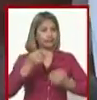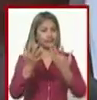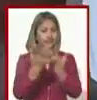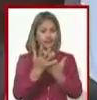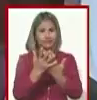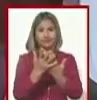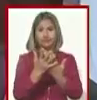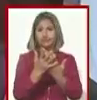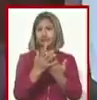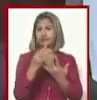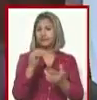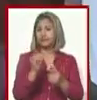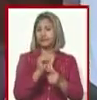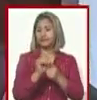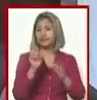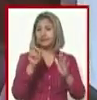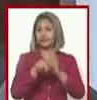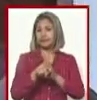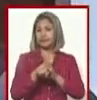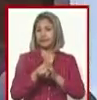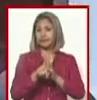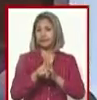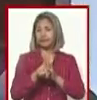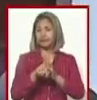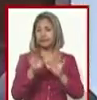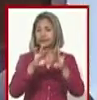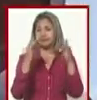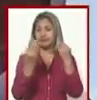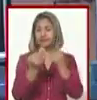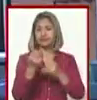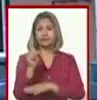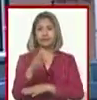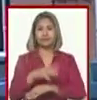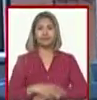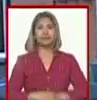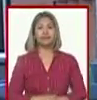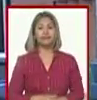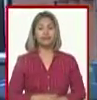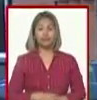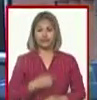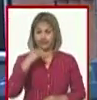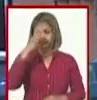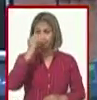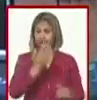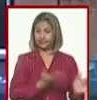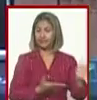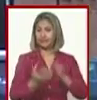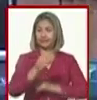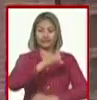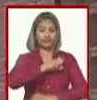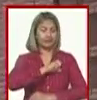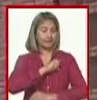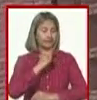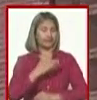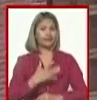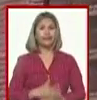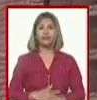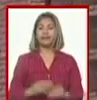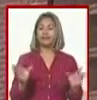mete a mi cárcel a mí, vas a matar, hijito, vas a matar a esa familia, a todo le ha dicho. El agresor fue aprehendido y entregado a la policía.